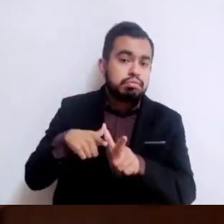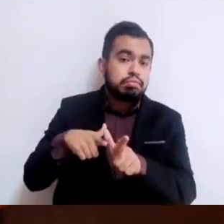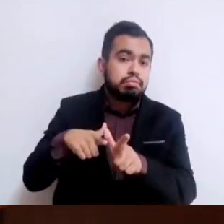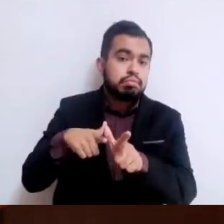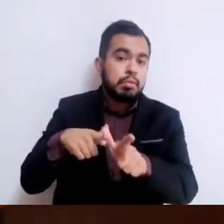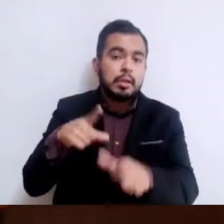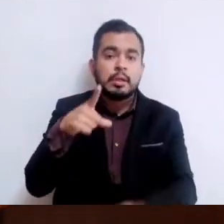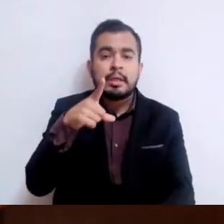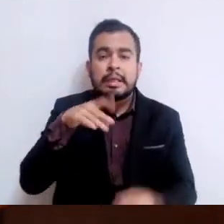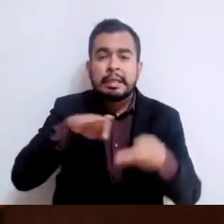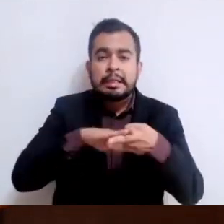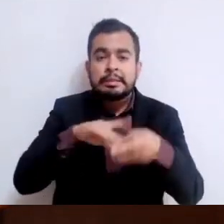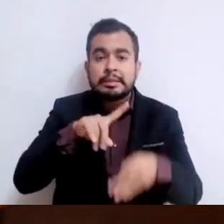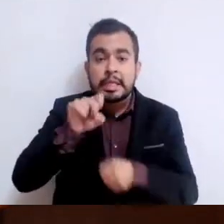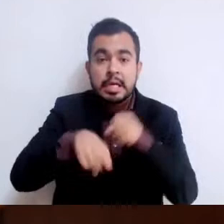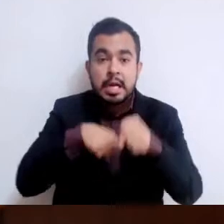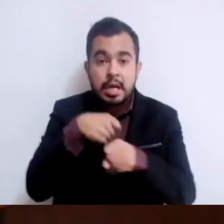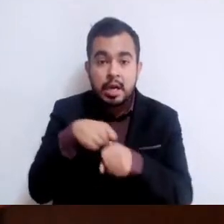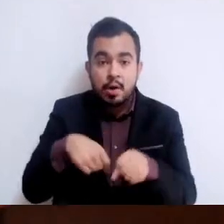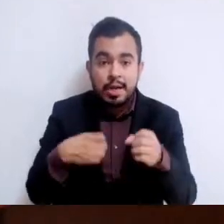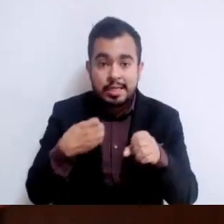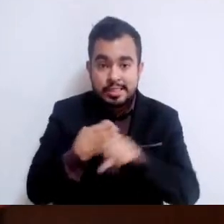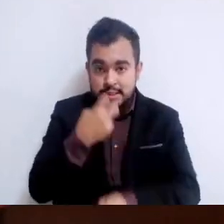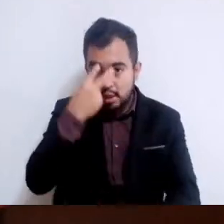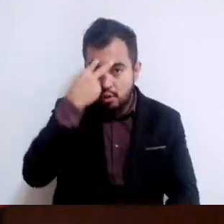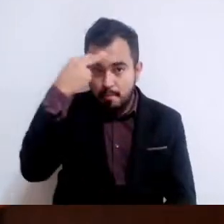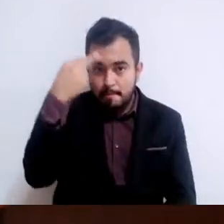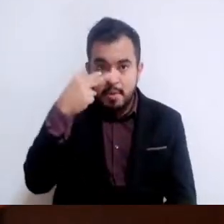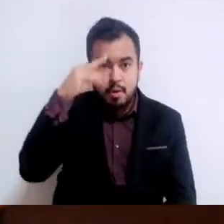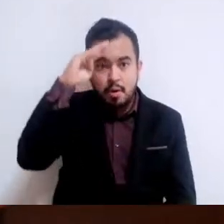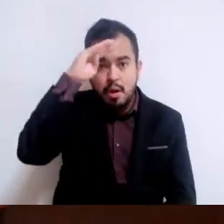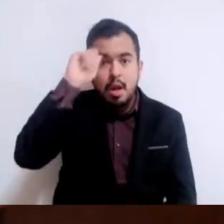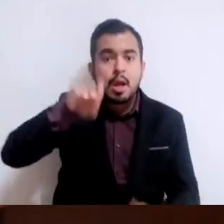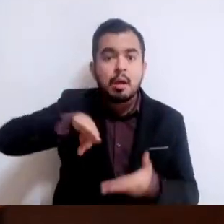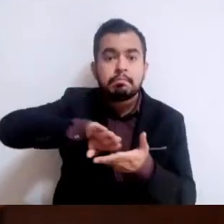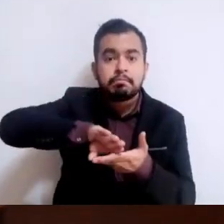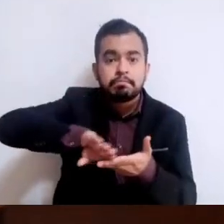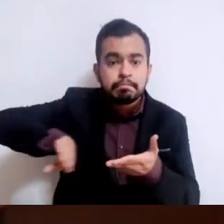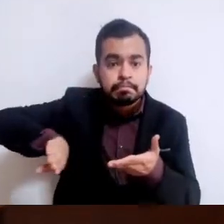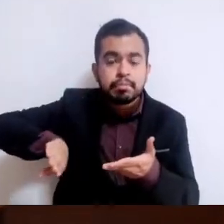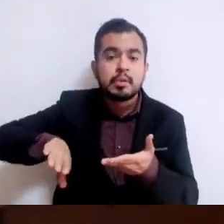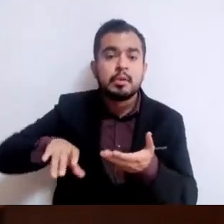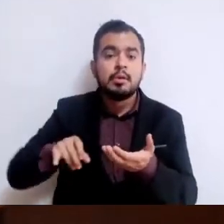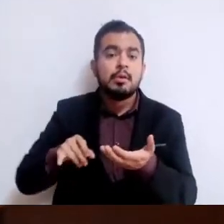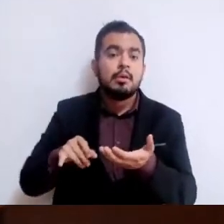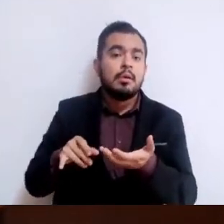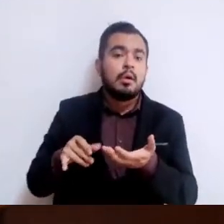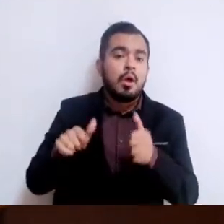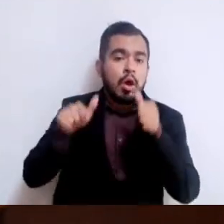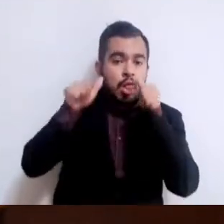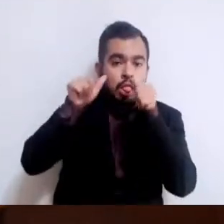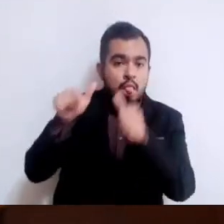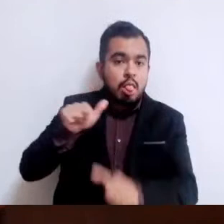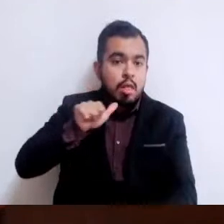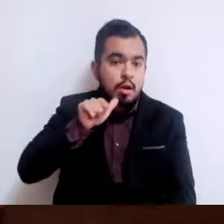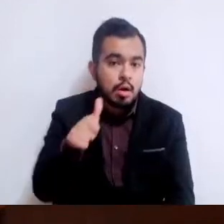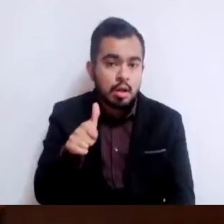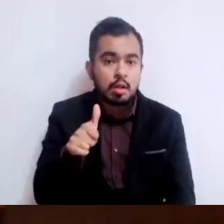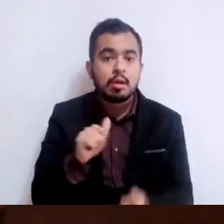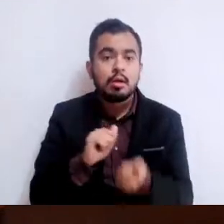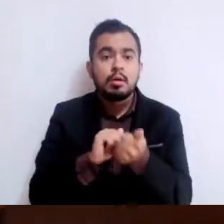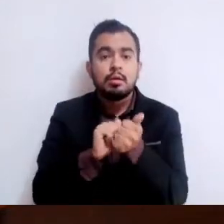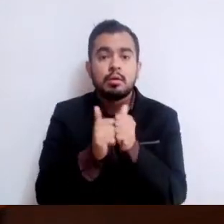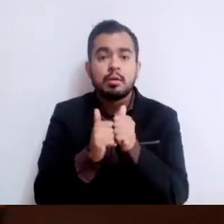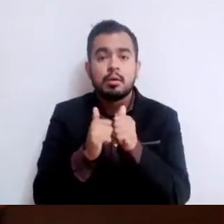México. Y es una ideología que ha provocado exclusión, marginación, y que ha generado una situación de extrema